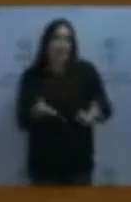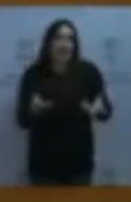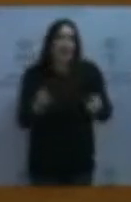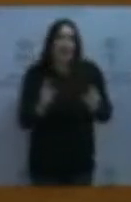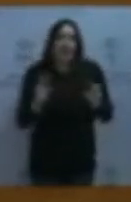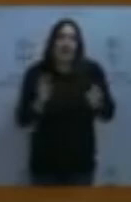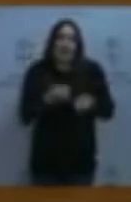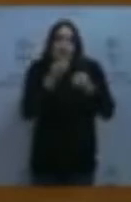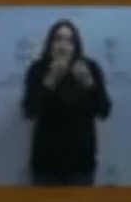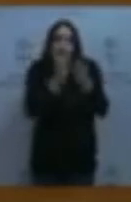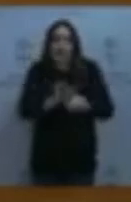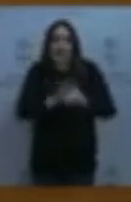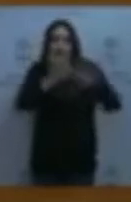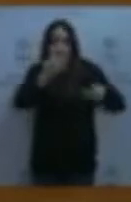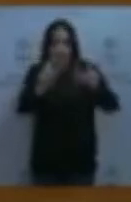los asturianos y asturianes.